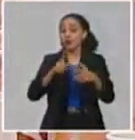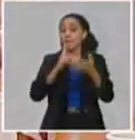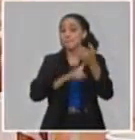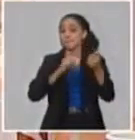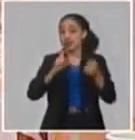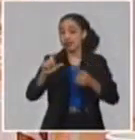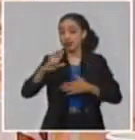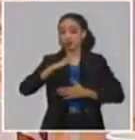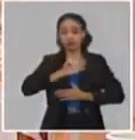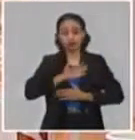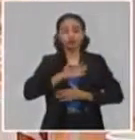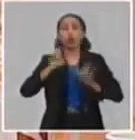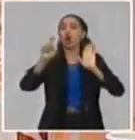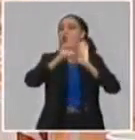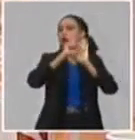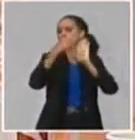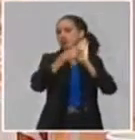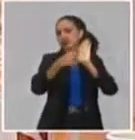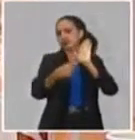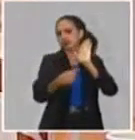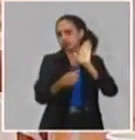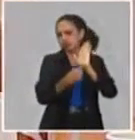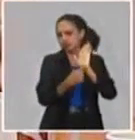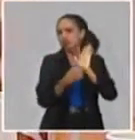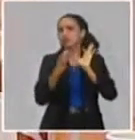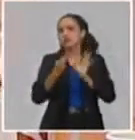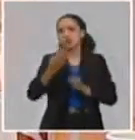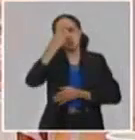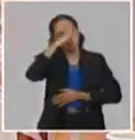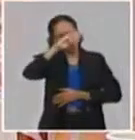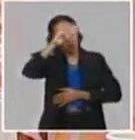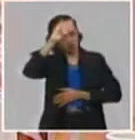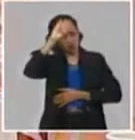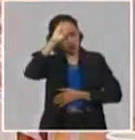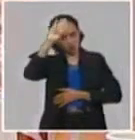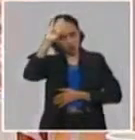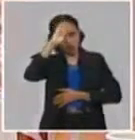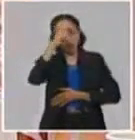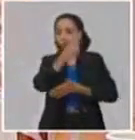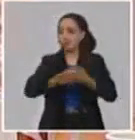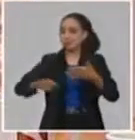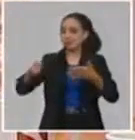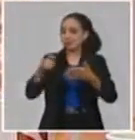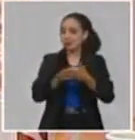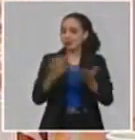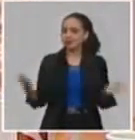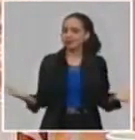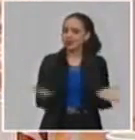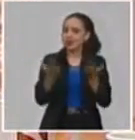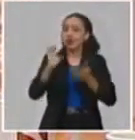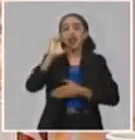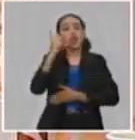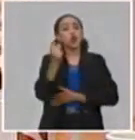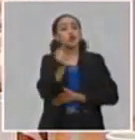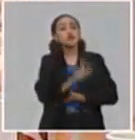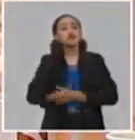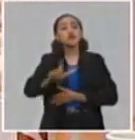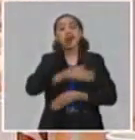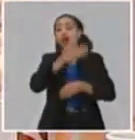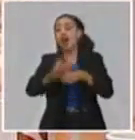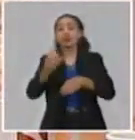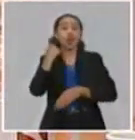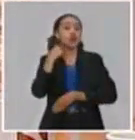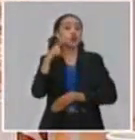propia Constitución de la República, al Plan de Desarrollo Económico y Social hasta el 2030, que